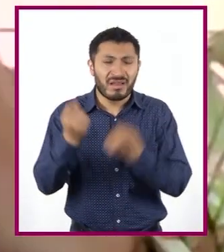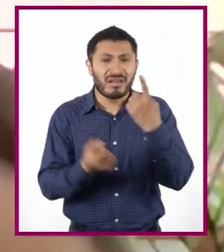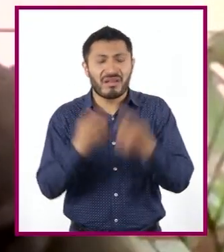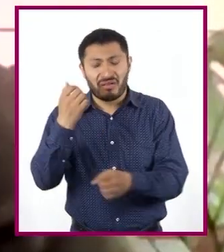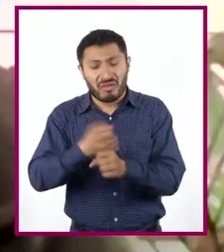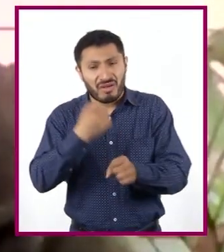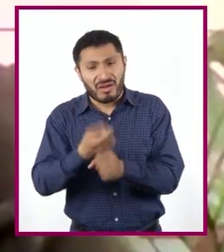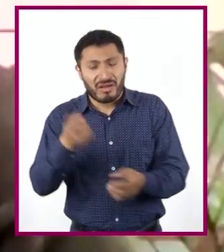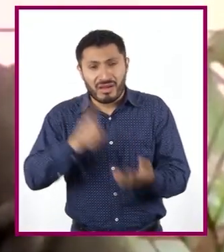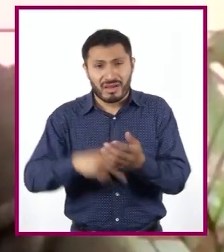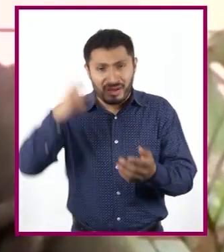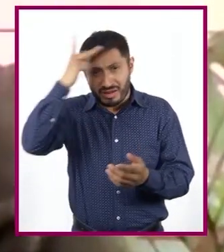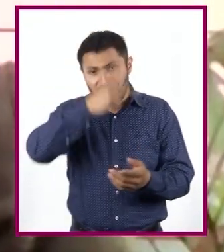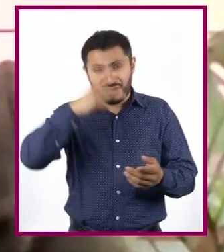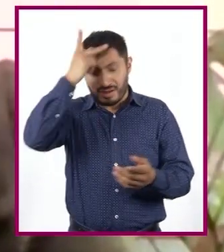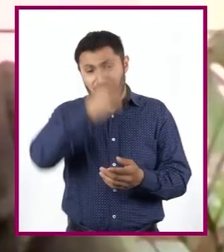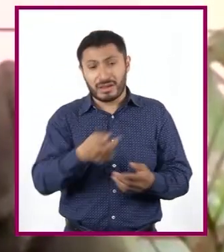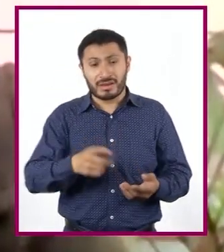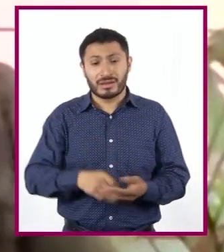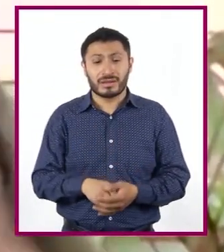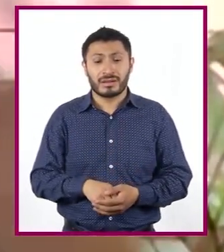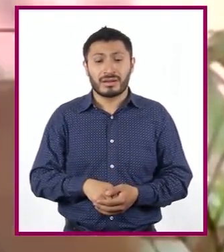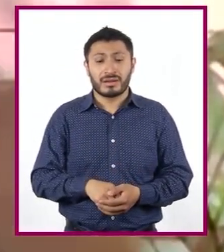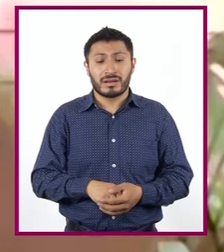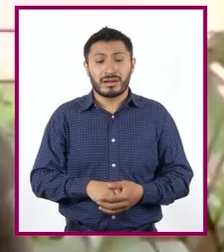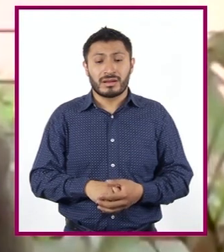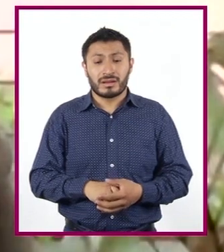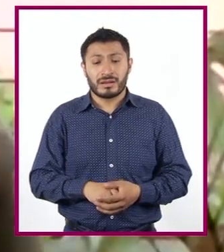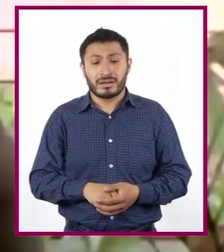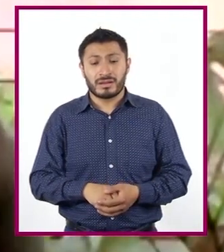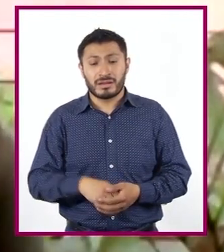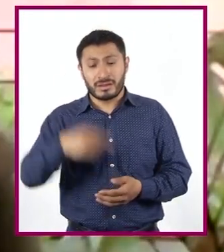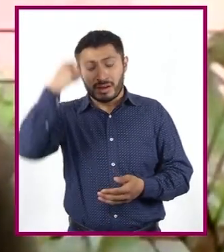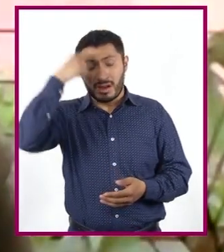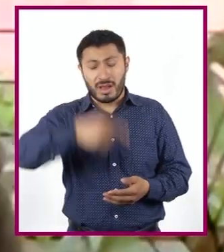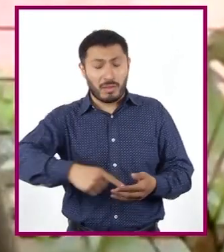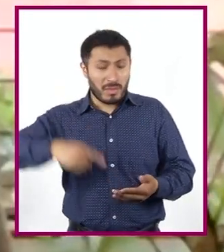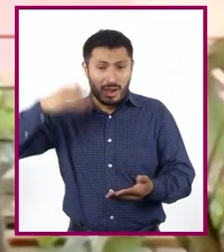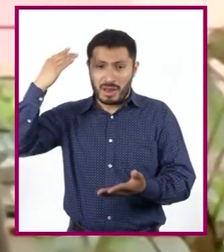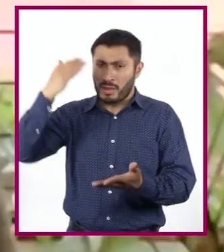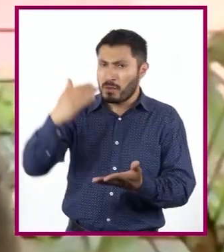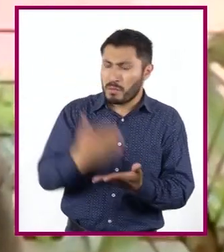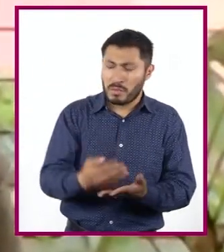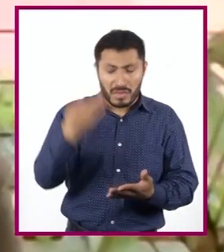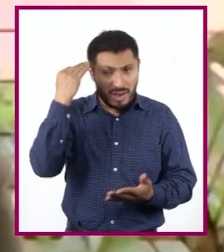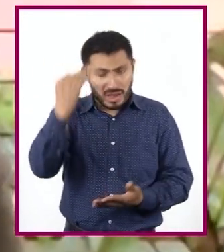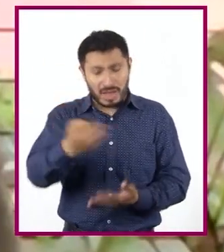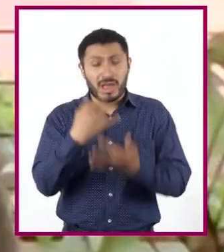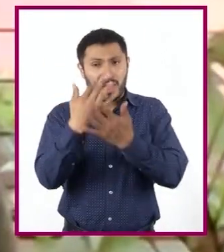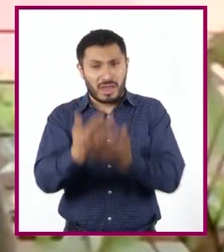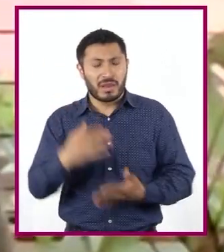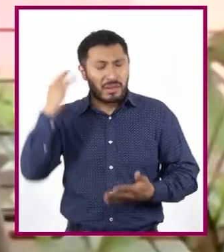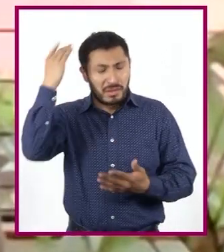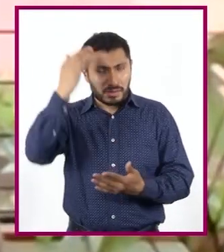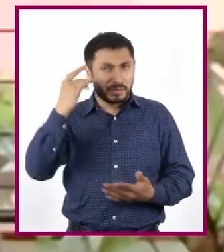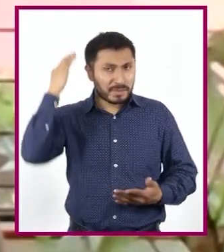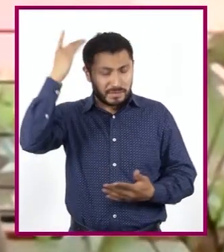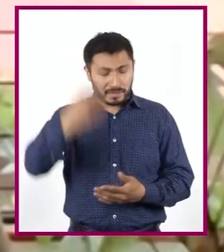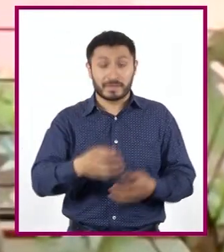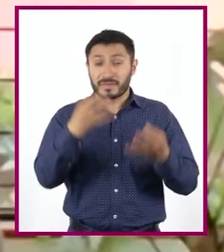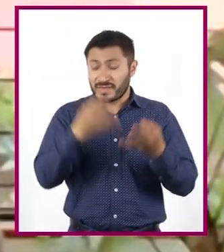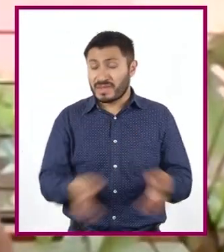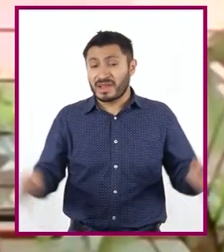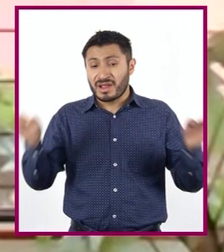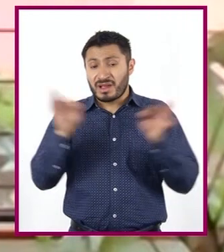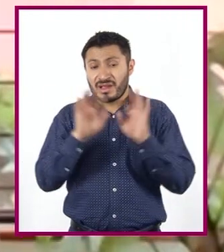nivel, puede ser en el estilo, que haya una belleza en el modo de contarlo, o incluso que me perturbe, ¿no? Que me perturbe incluso más allá